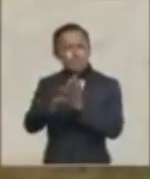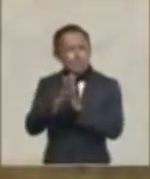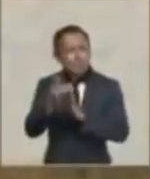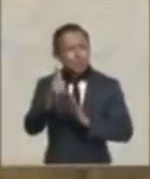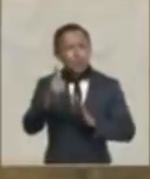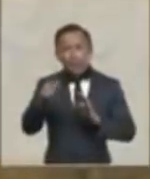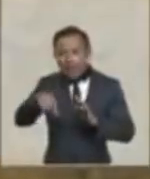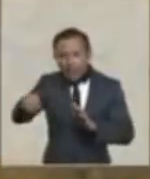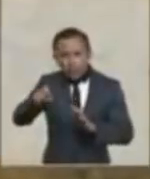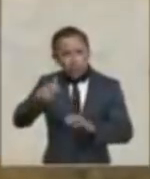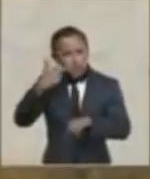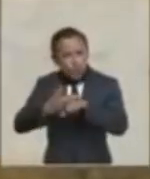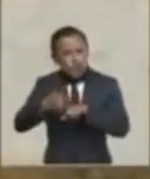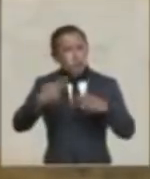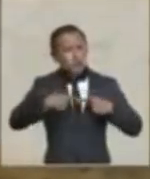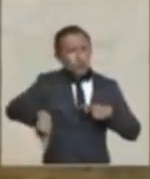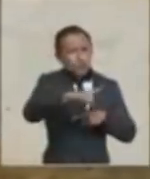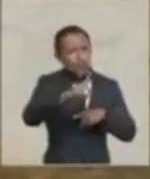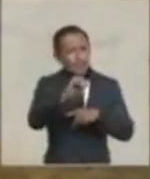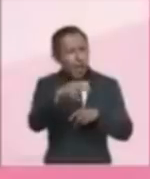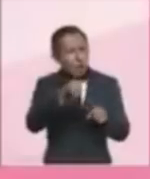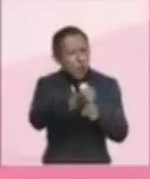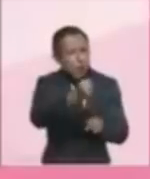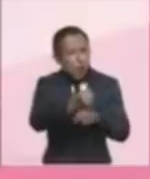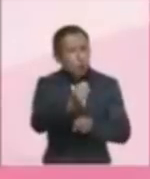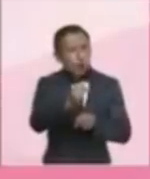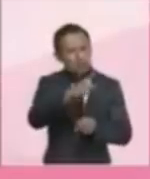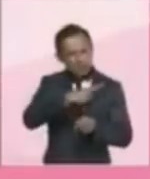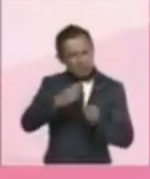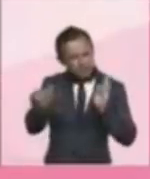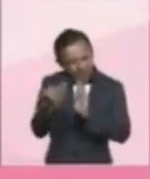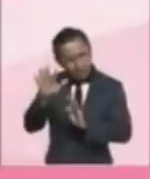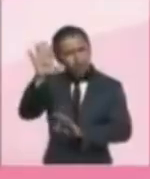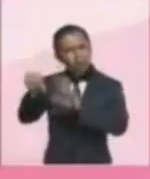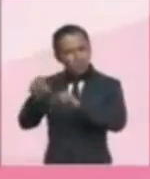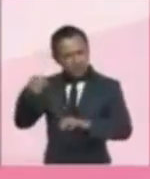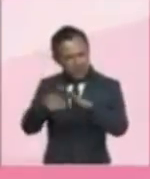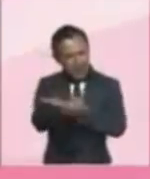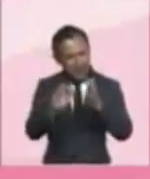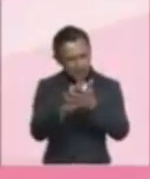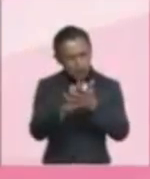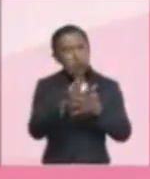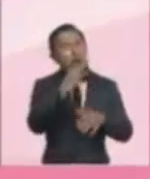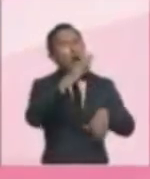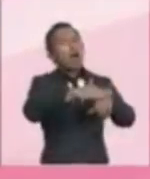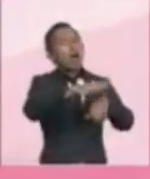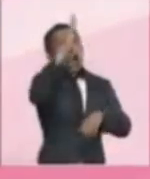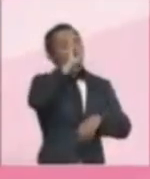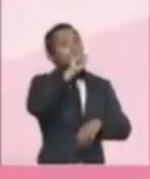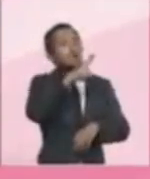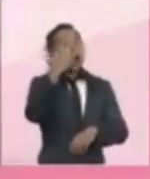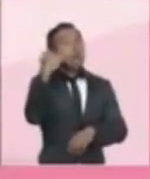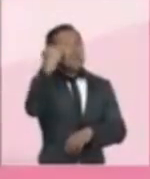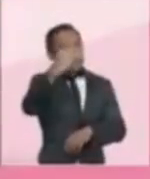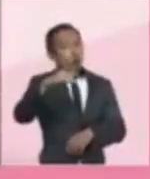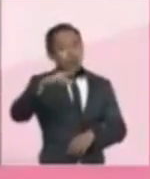hay que enfrentarlos, ellos tienen que estar en la cárcel. Y te recuerdo, en la Ciudad de México, cuando tú gobernabas, el